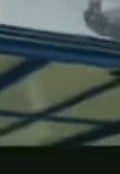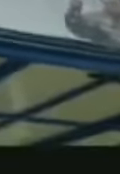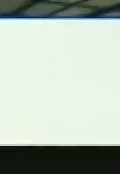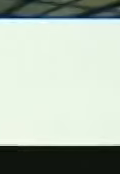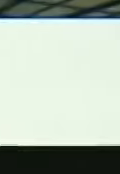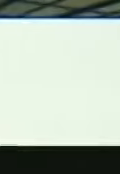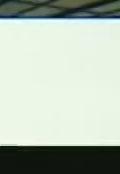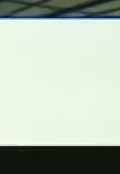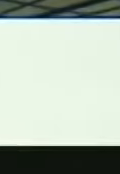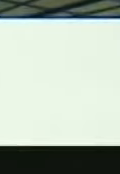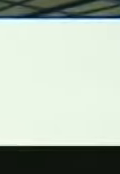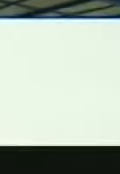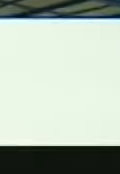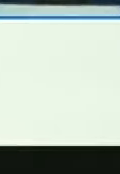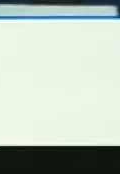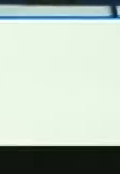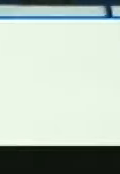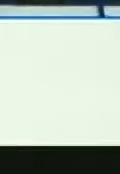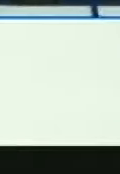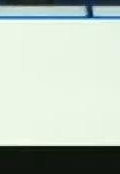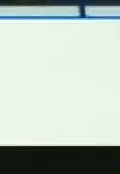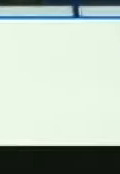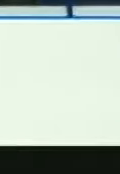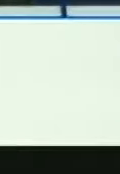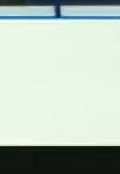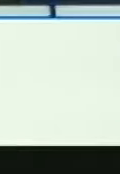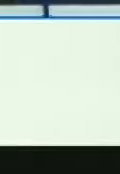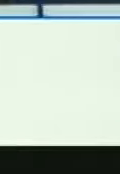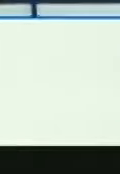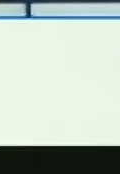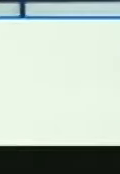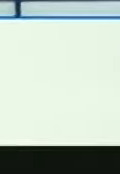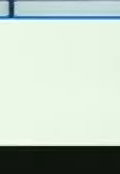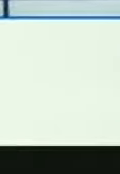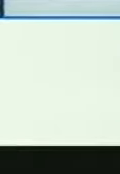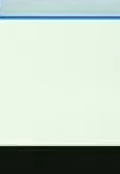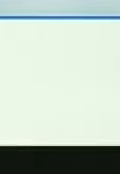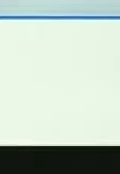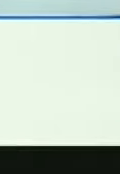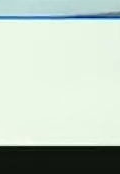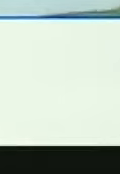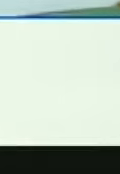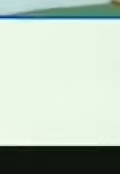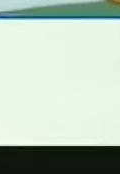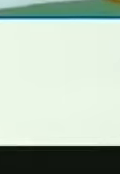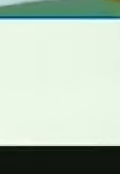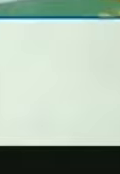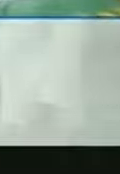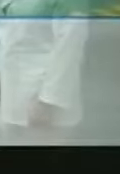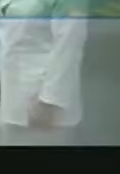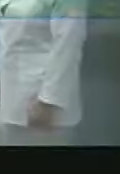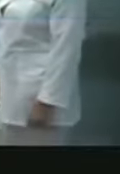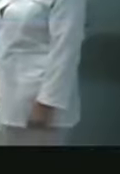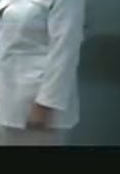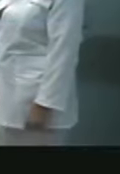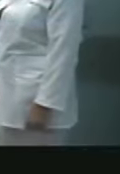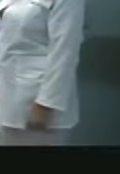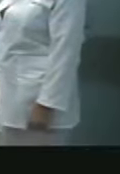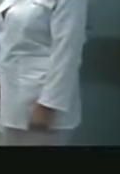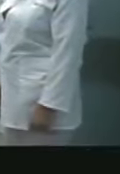estado Trujillo hermoso día aquí en Trujillo empezamos en